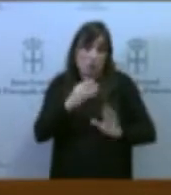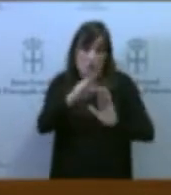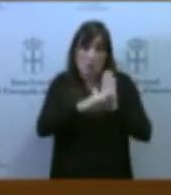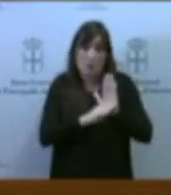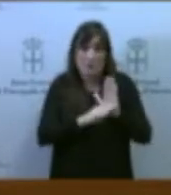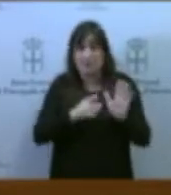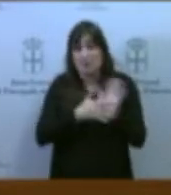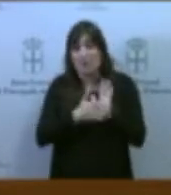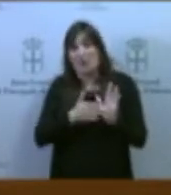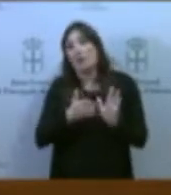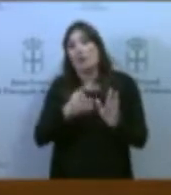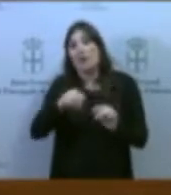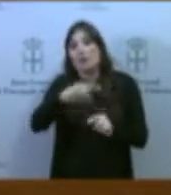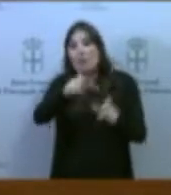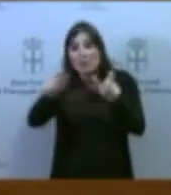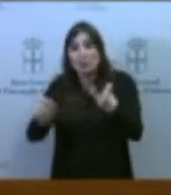con más de 100.000 votos. Esa